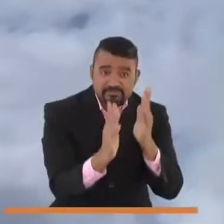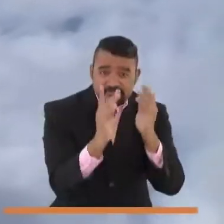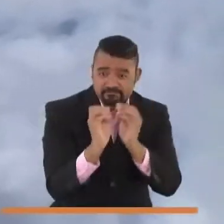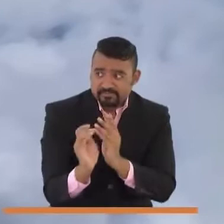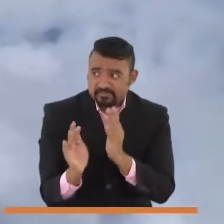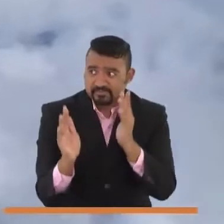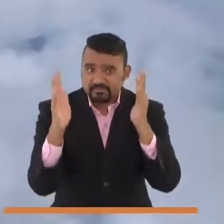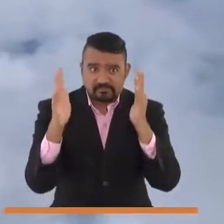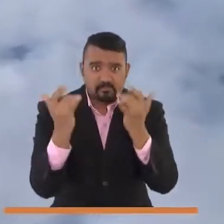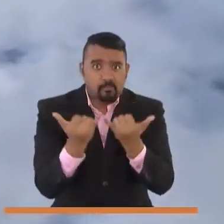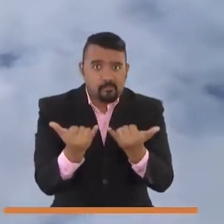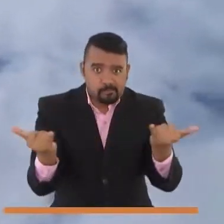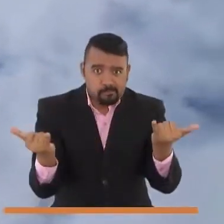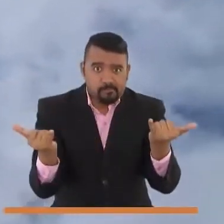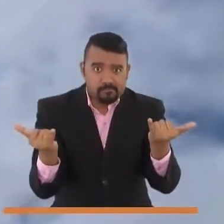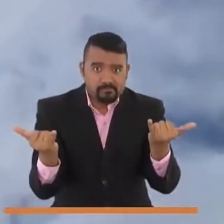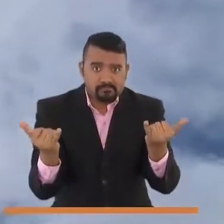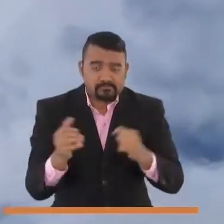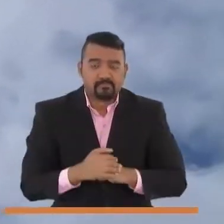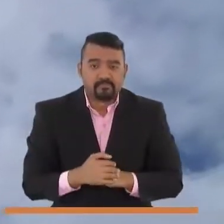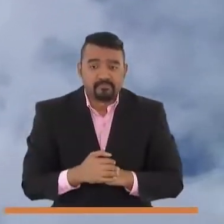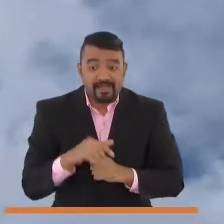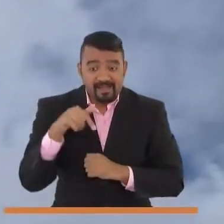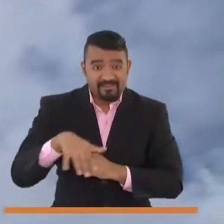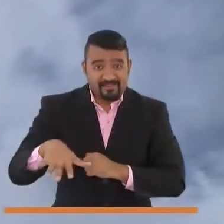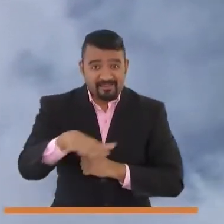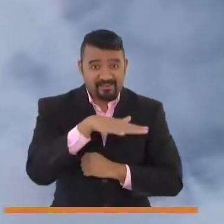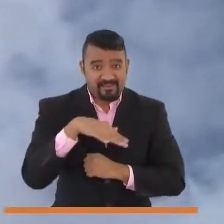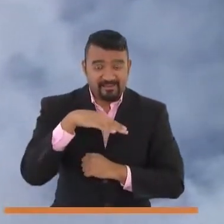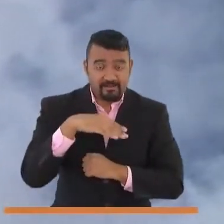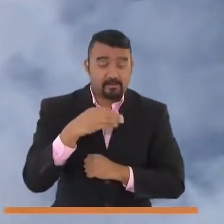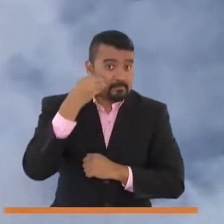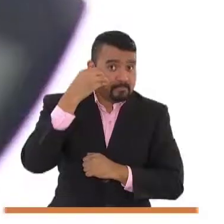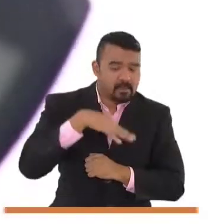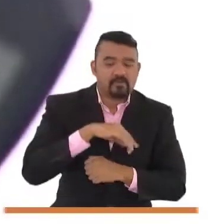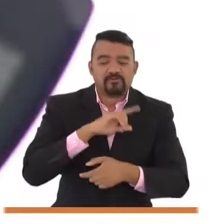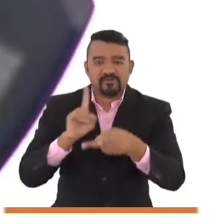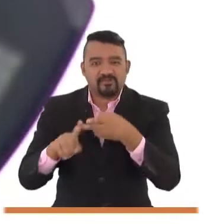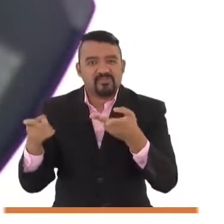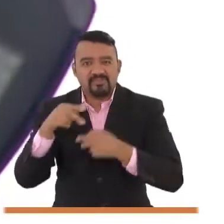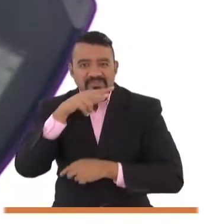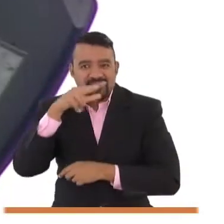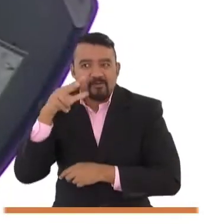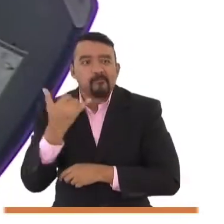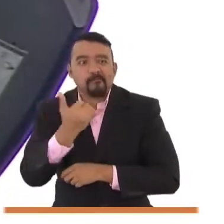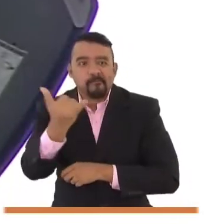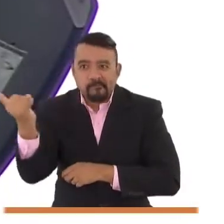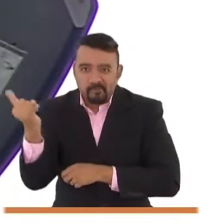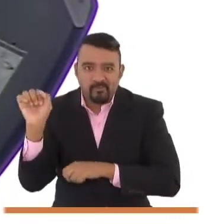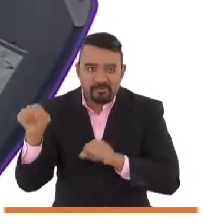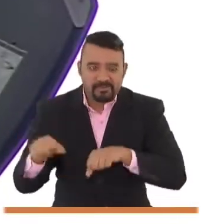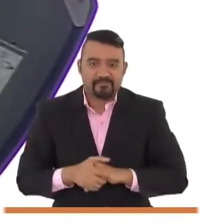zona urbana y en la zona rural. Yo quedo muy contento porque los andenes,